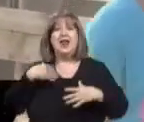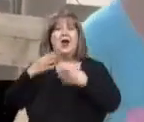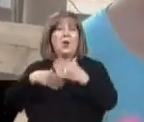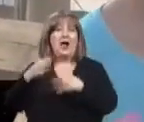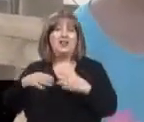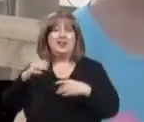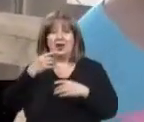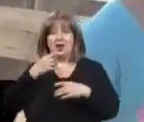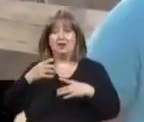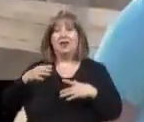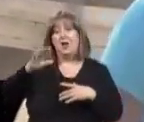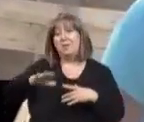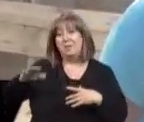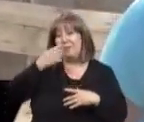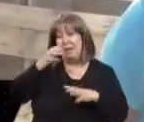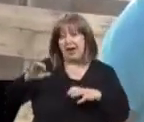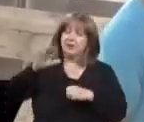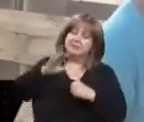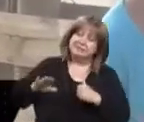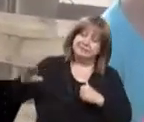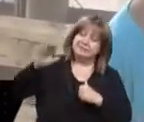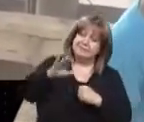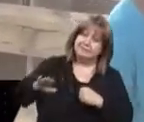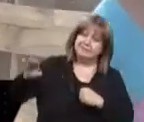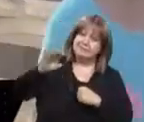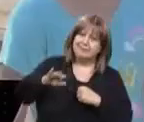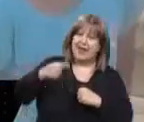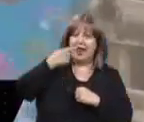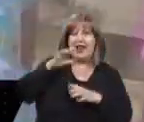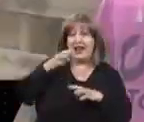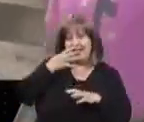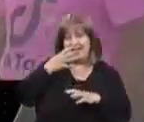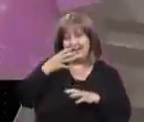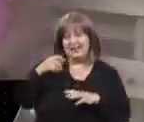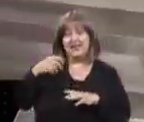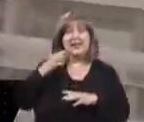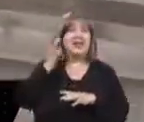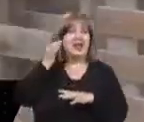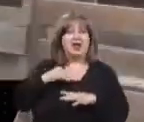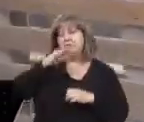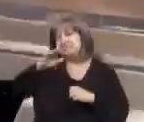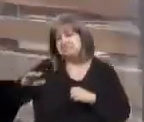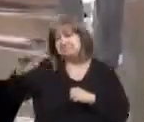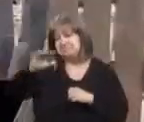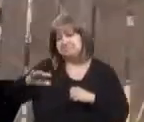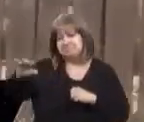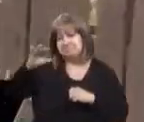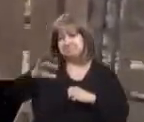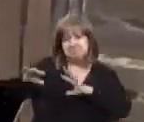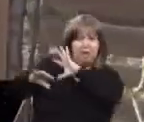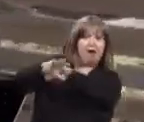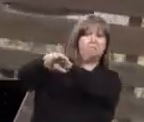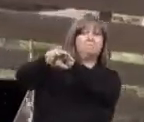jugando con la nena acariciándolo la nena Estaba acariciando El perro y el perro